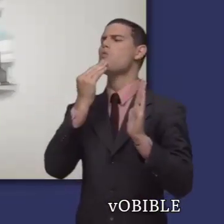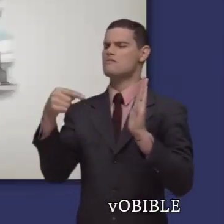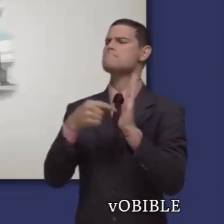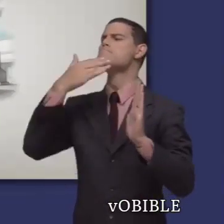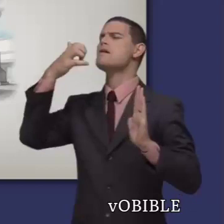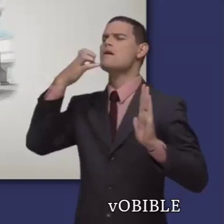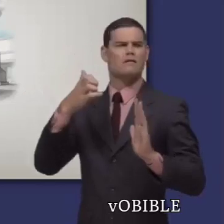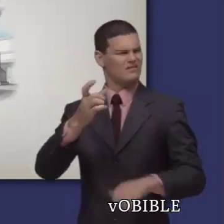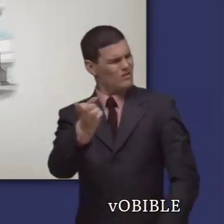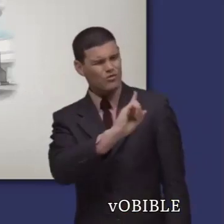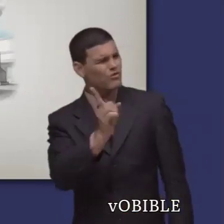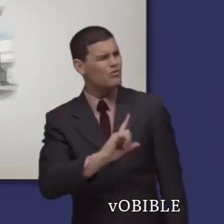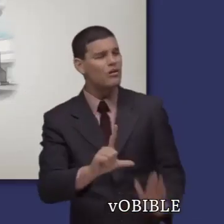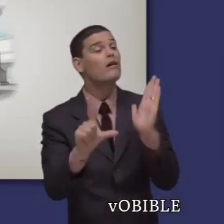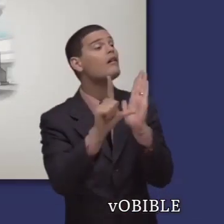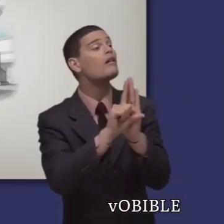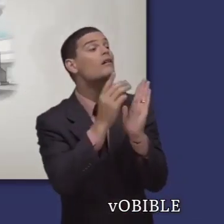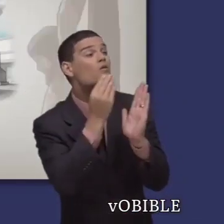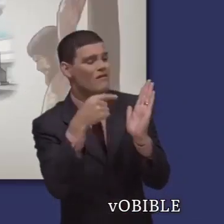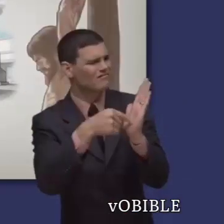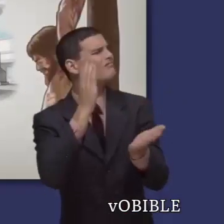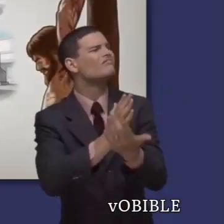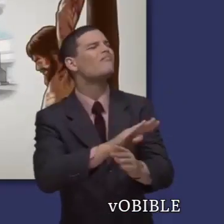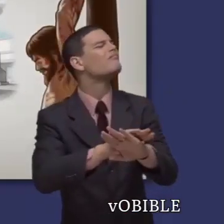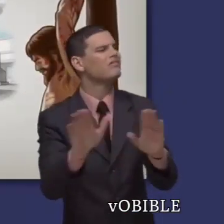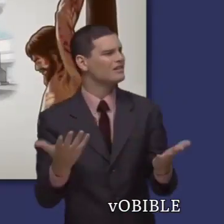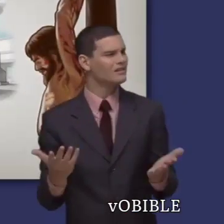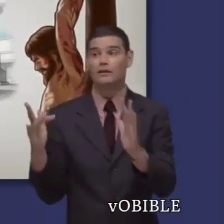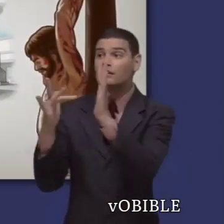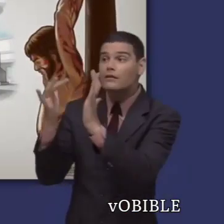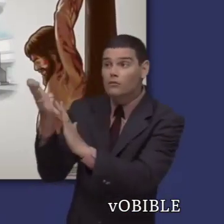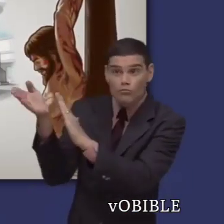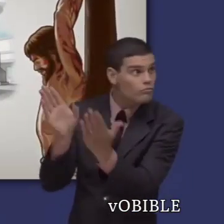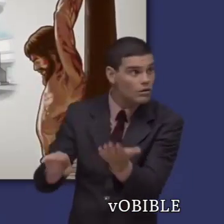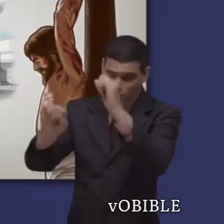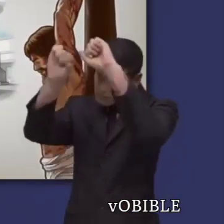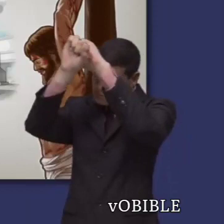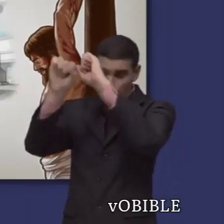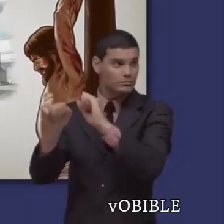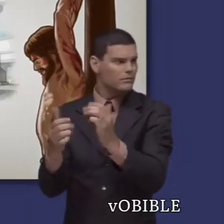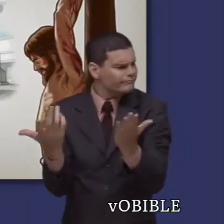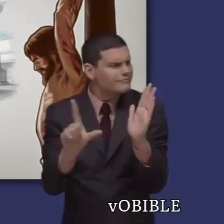Pablo destaca que la ley fue abolida, que Dios, por decirlo así, la clavó en el madero de tormento de